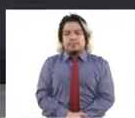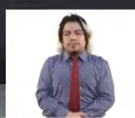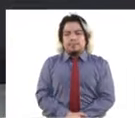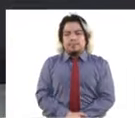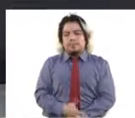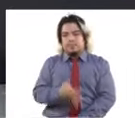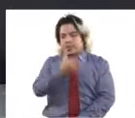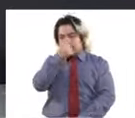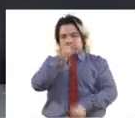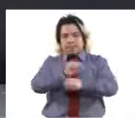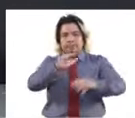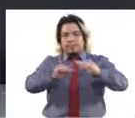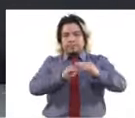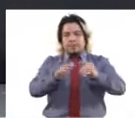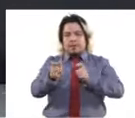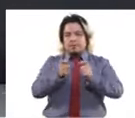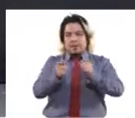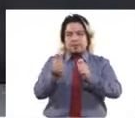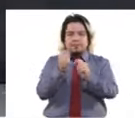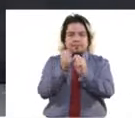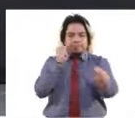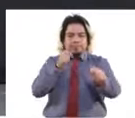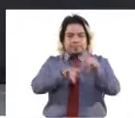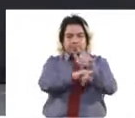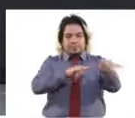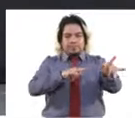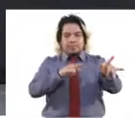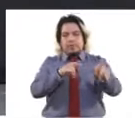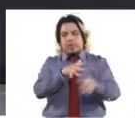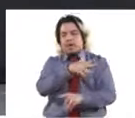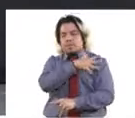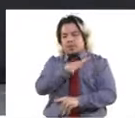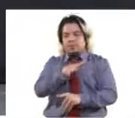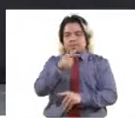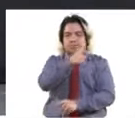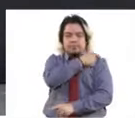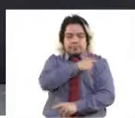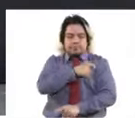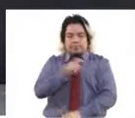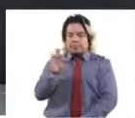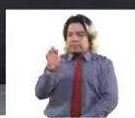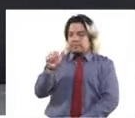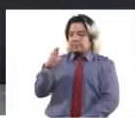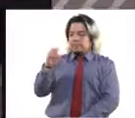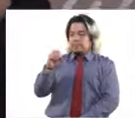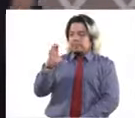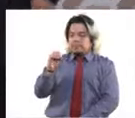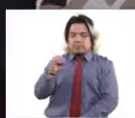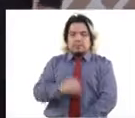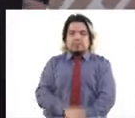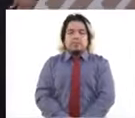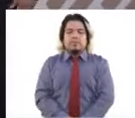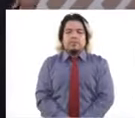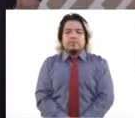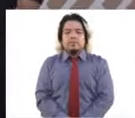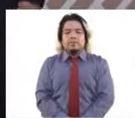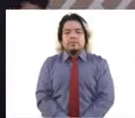El subsecretario de Control de Tránsito, comisario jefe, Francisco Moreno Montaño.